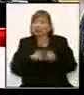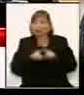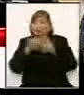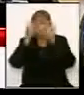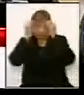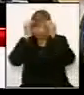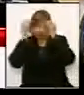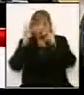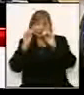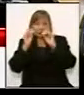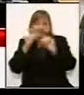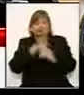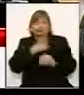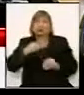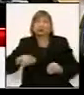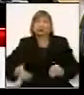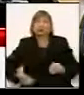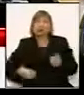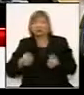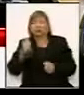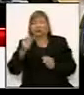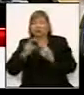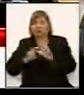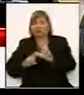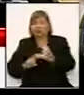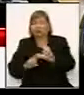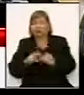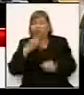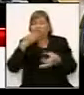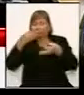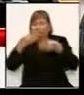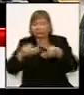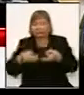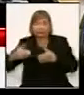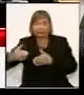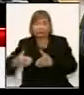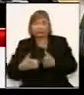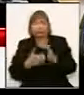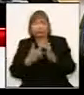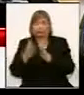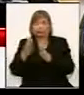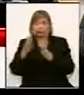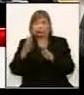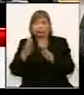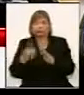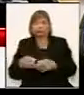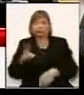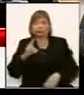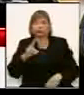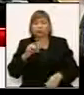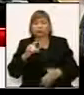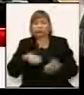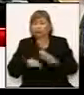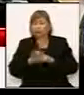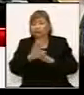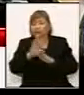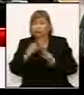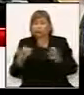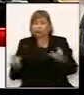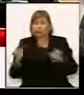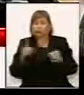opinión del Ministerio de Transportes es vital, porque son carreteras, son vías nacionales, ¿no? Que están